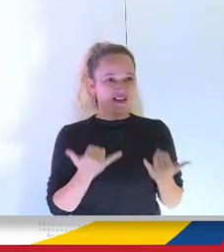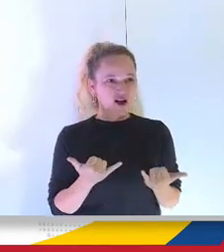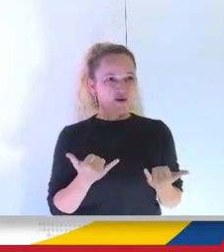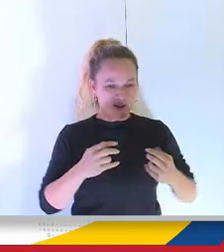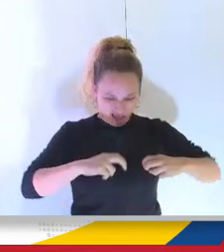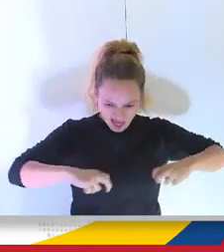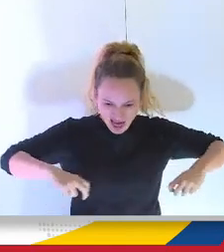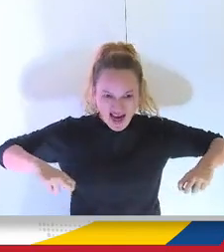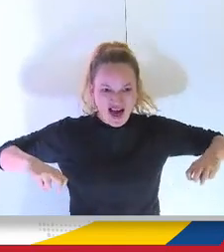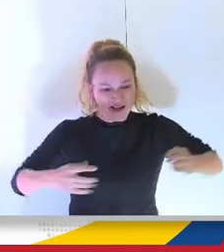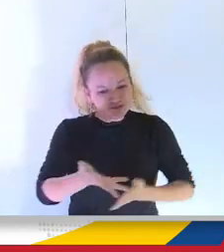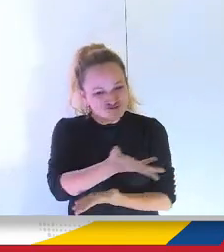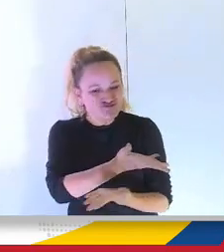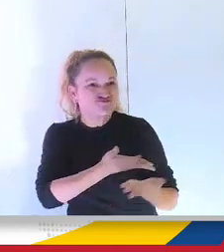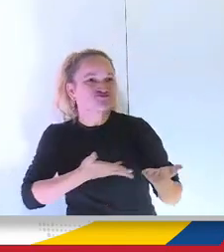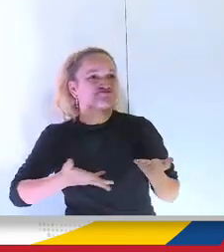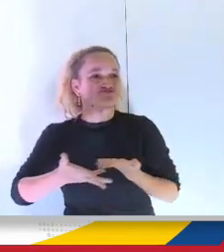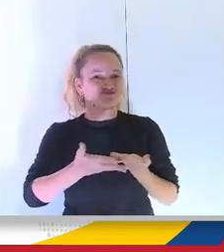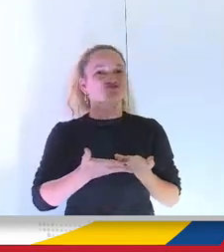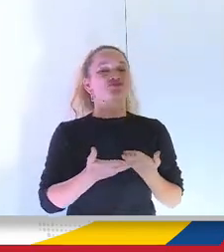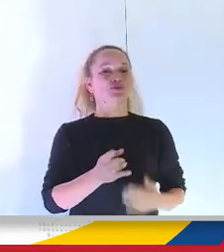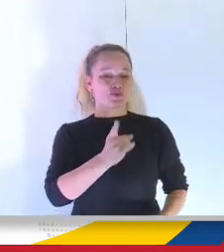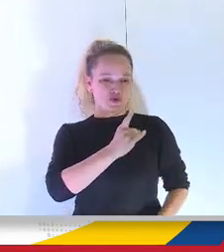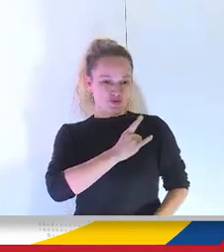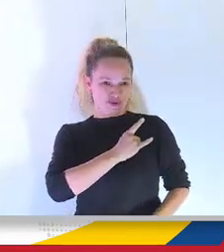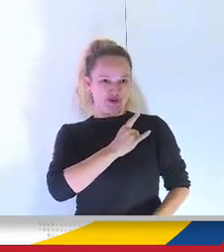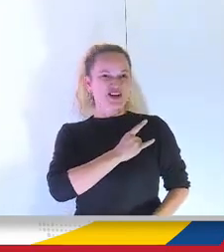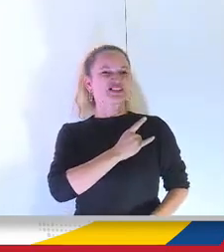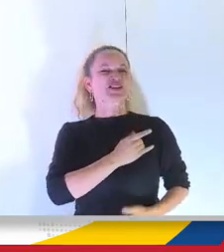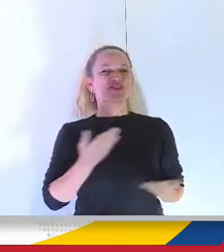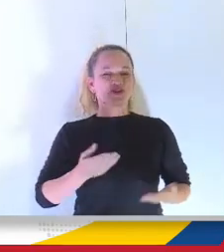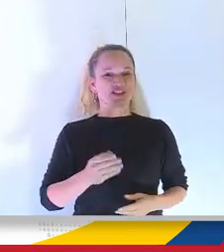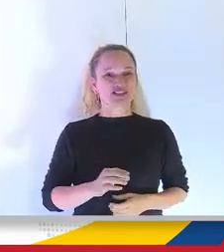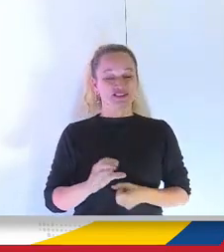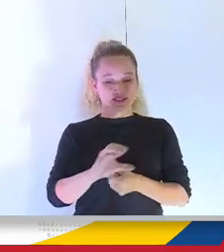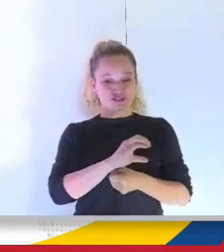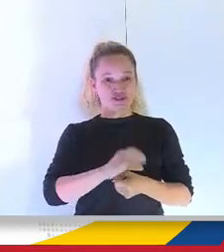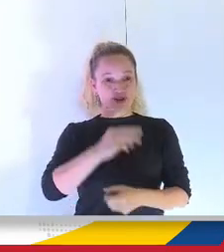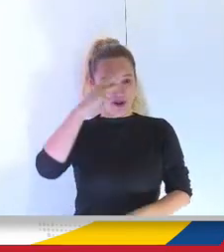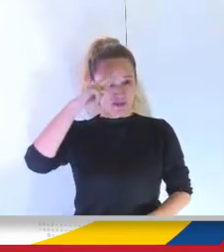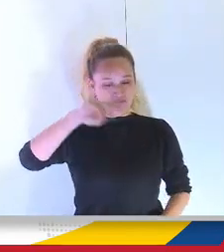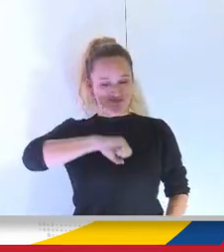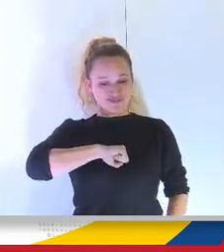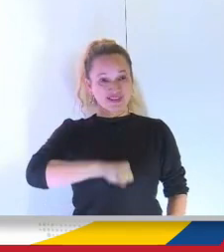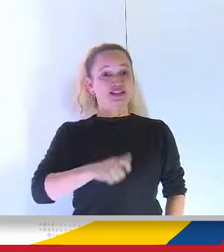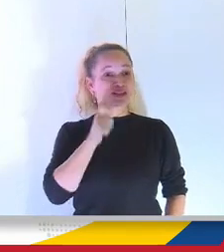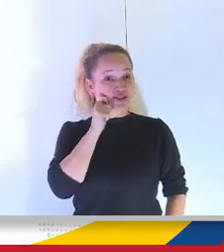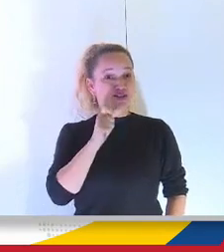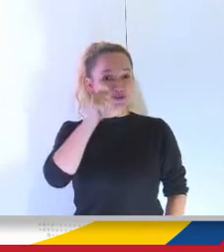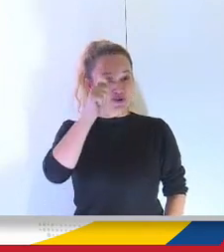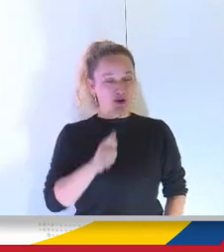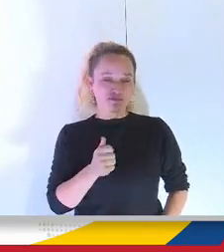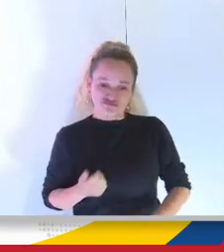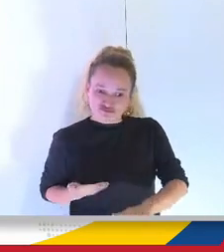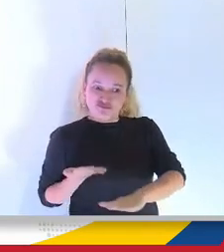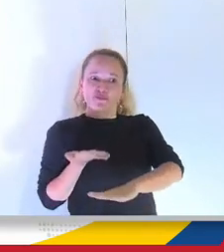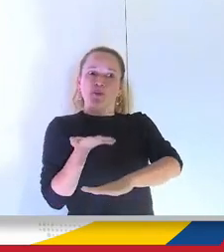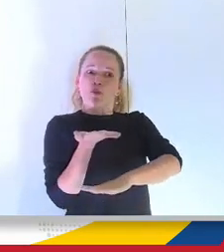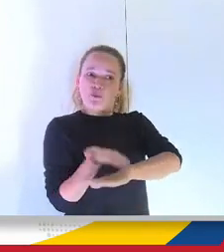aquí conmigo, que vienen de la Autónoma de la Ciudad de México, Derechos Humanos, a proponer